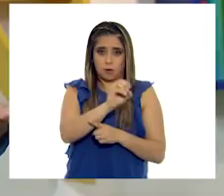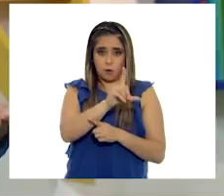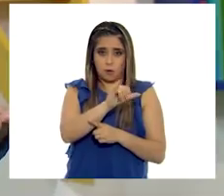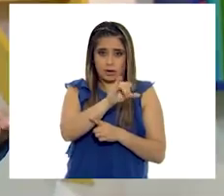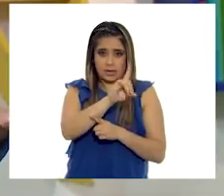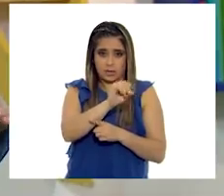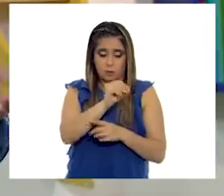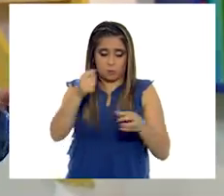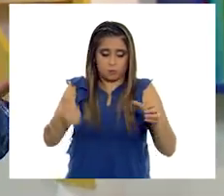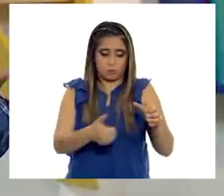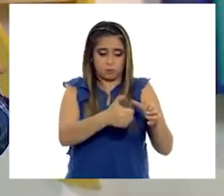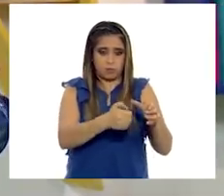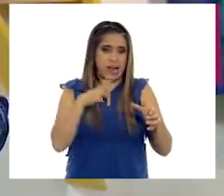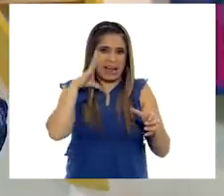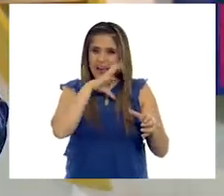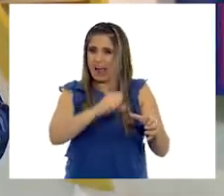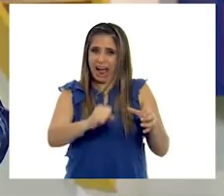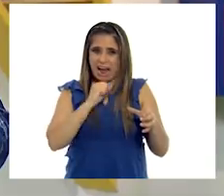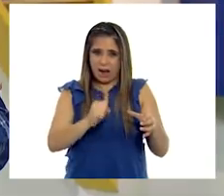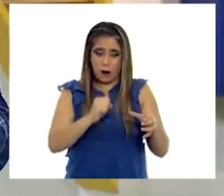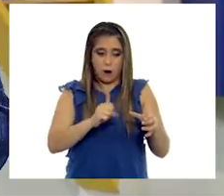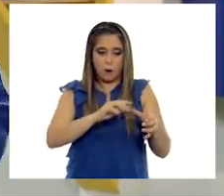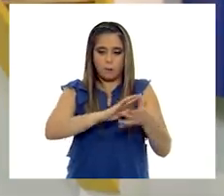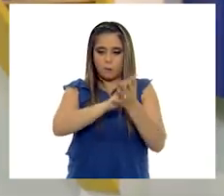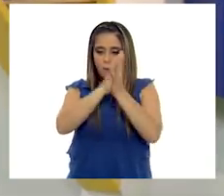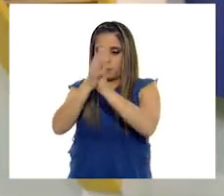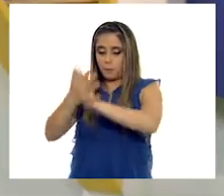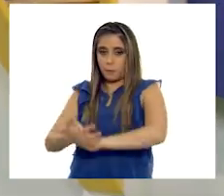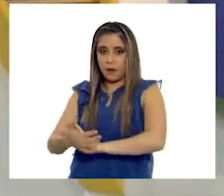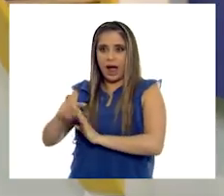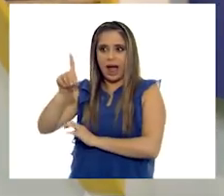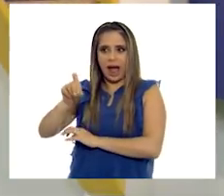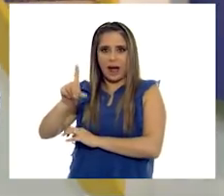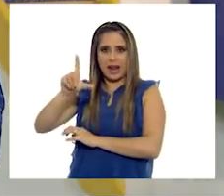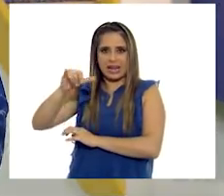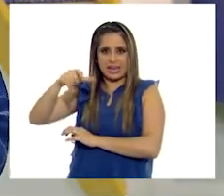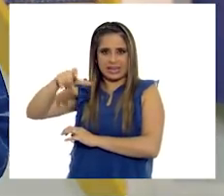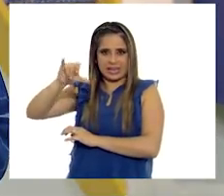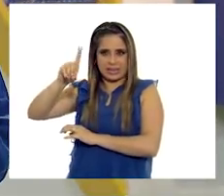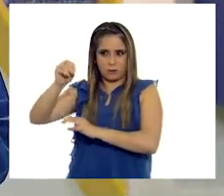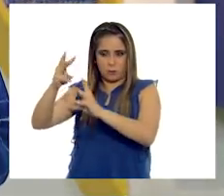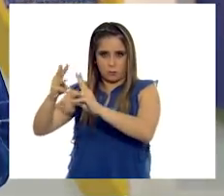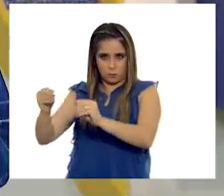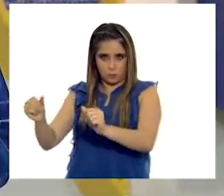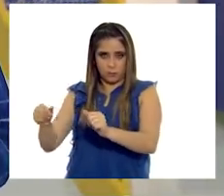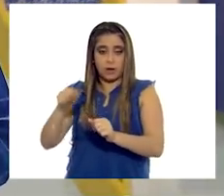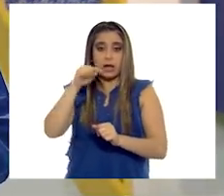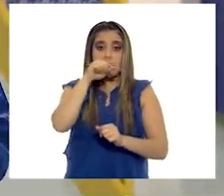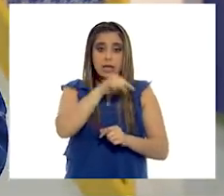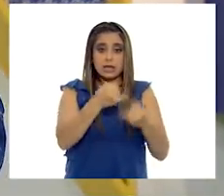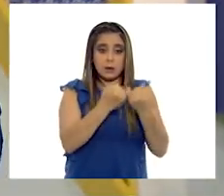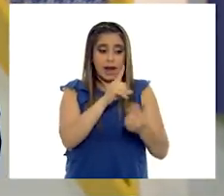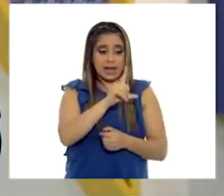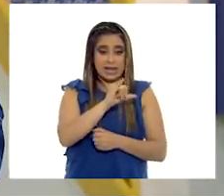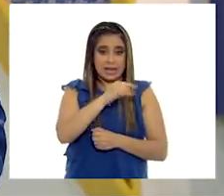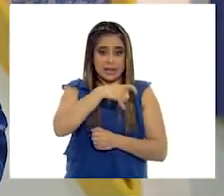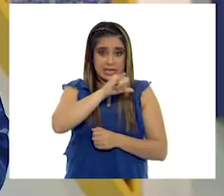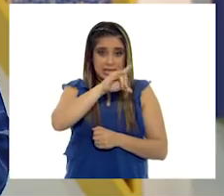de temperatura, se pasan a líquidos. Los líquidos, cuando les aumentamos la temperatura, pasan